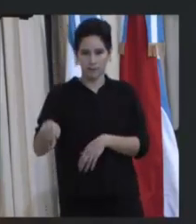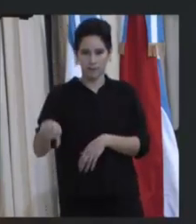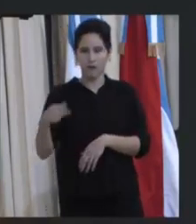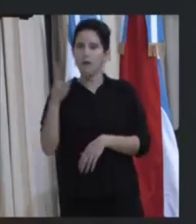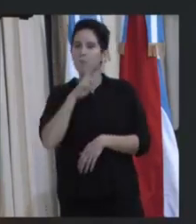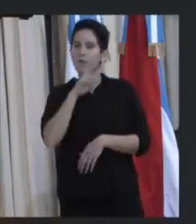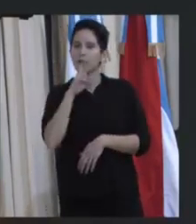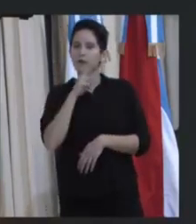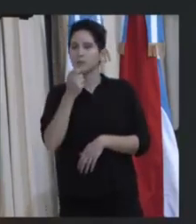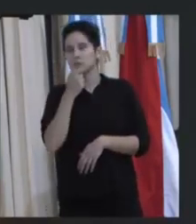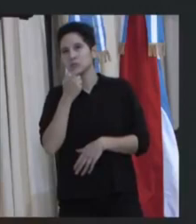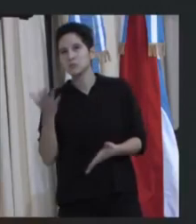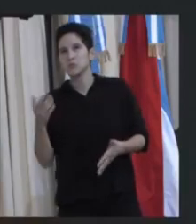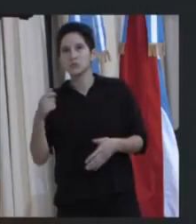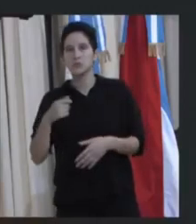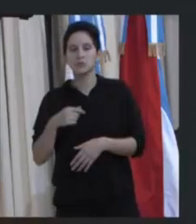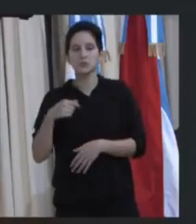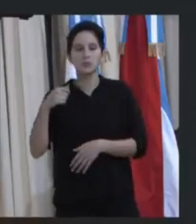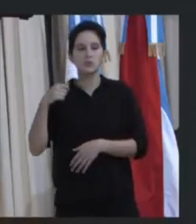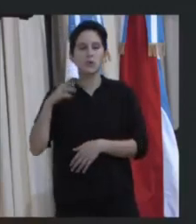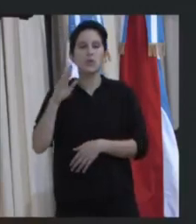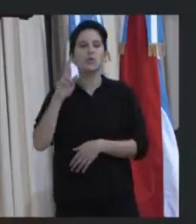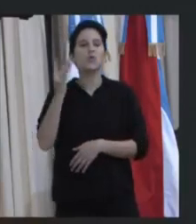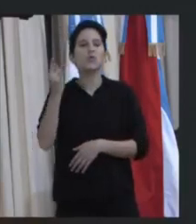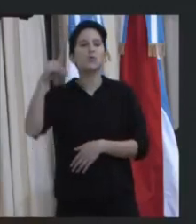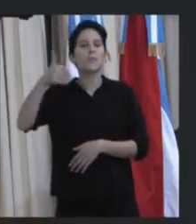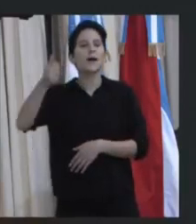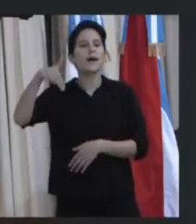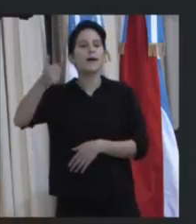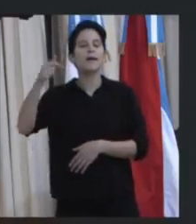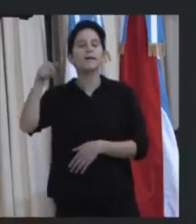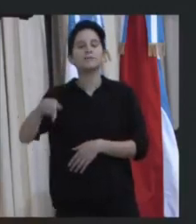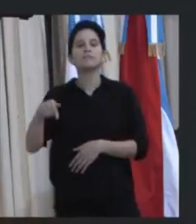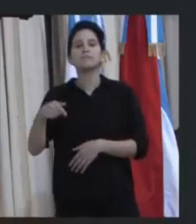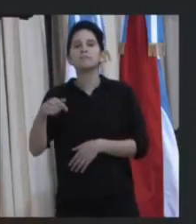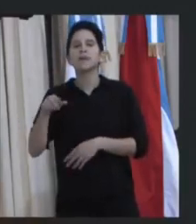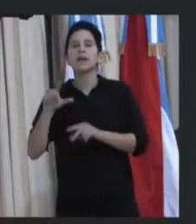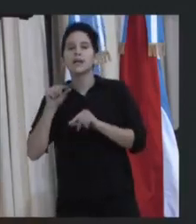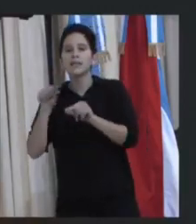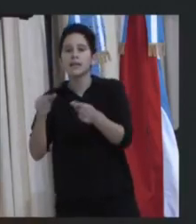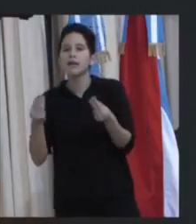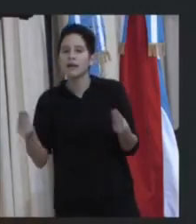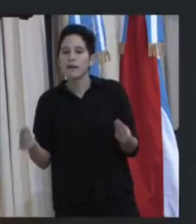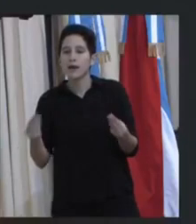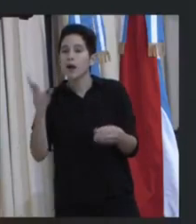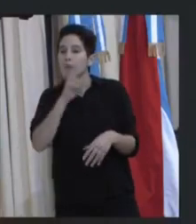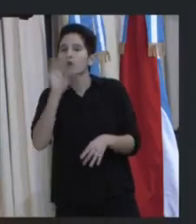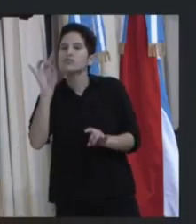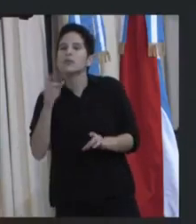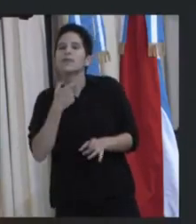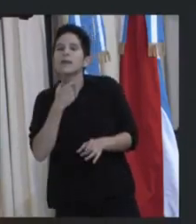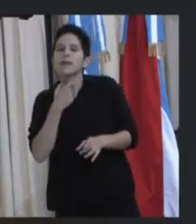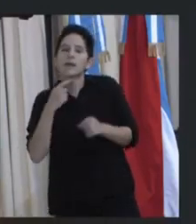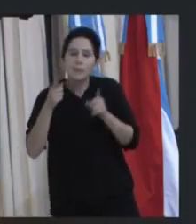mujeres, por ejemplo, hay una Herminia Brumana, más como anarcoindividualista, critica a las mujeres que solamente quieren ser maestras